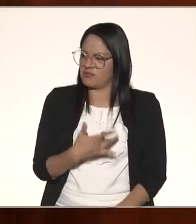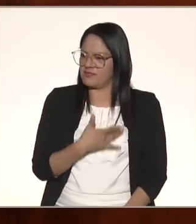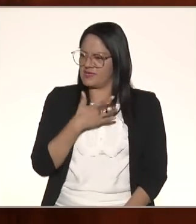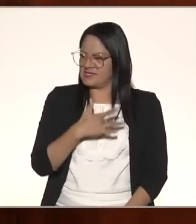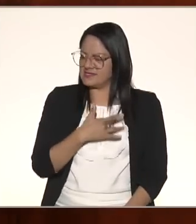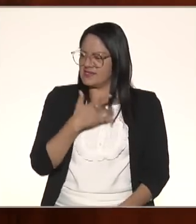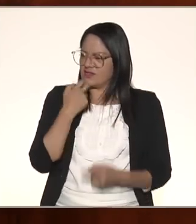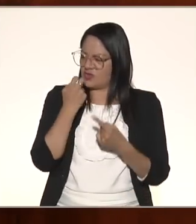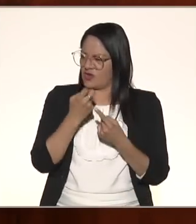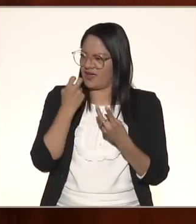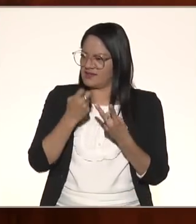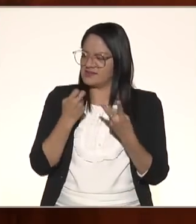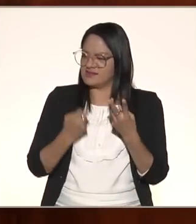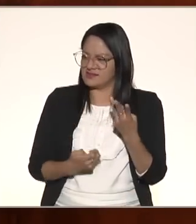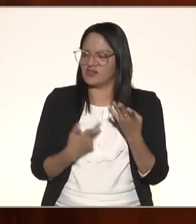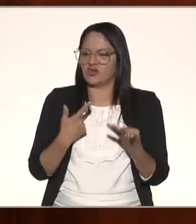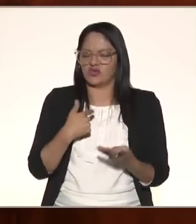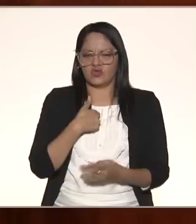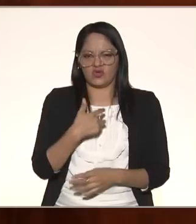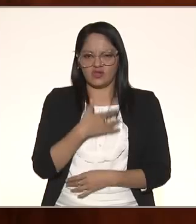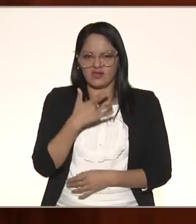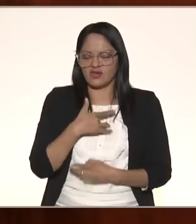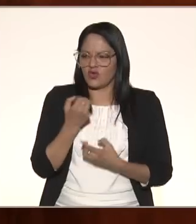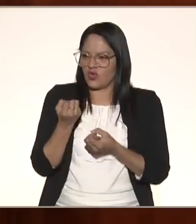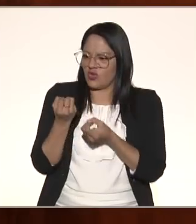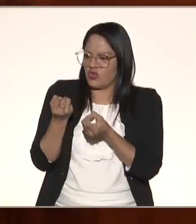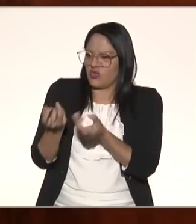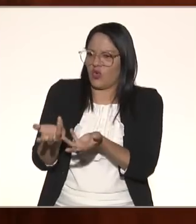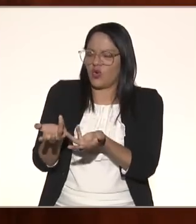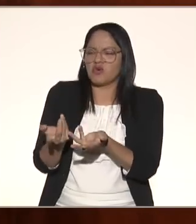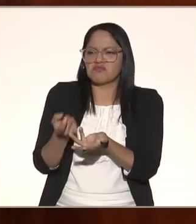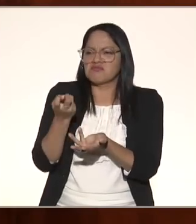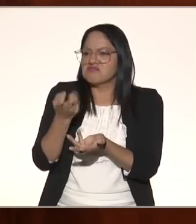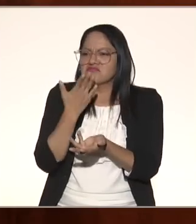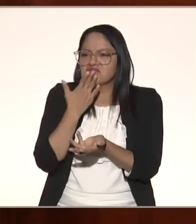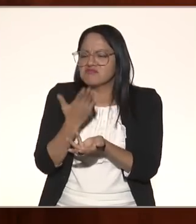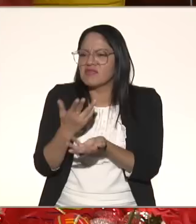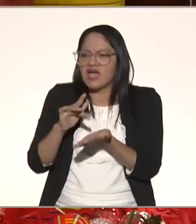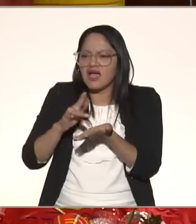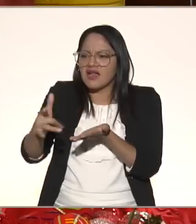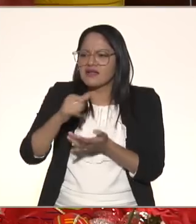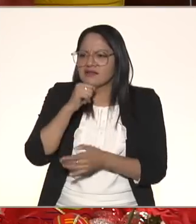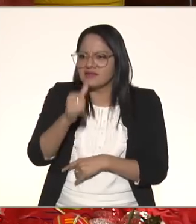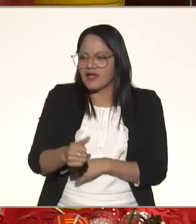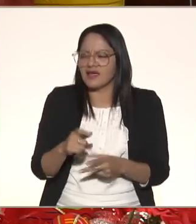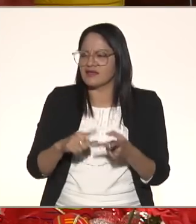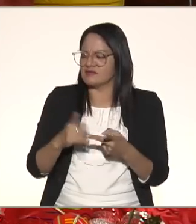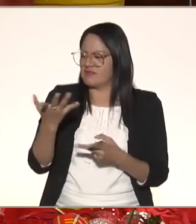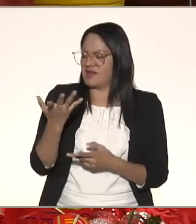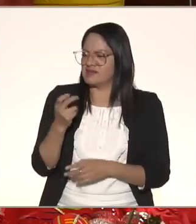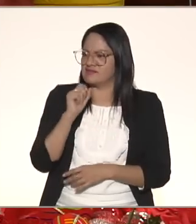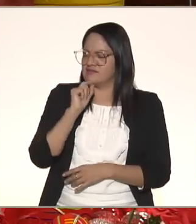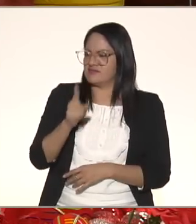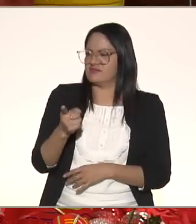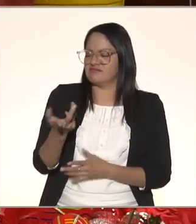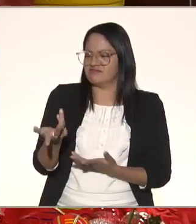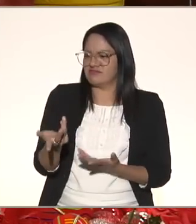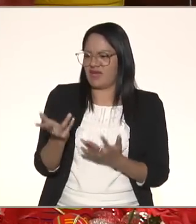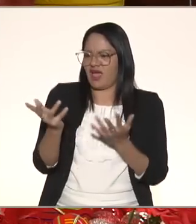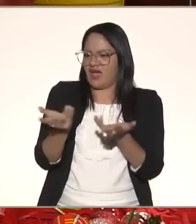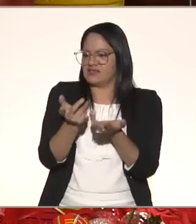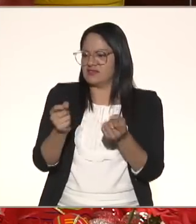esta manera estoy sintiendo que lo que doy ya no está siendo agradecido que se está dando por hecho que solo